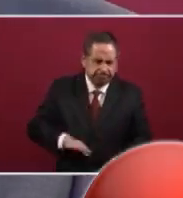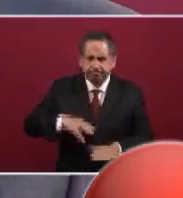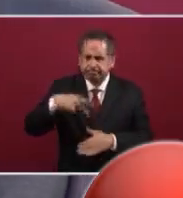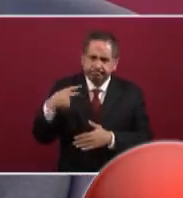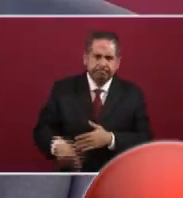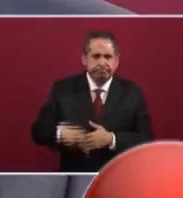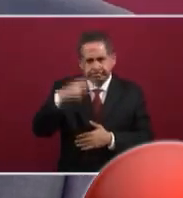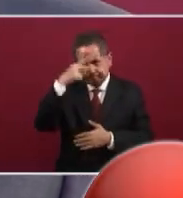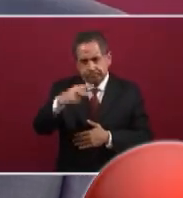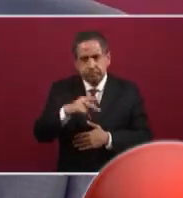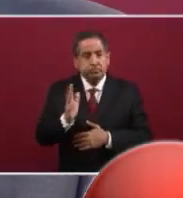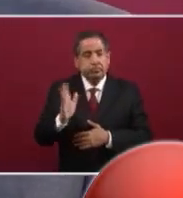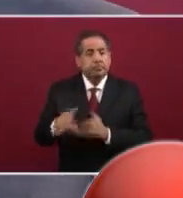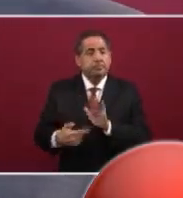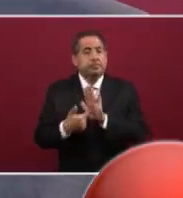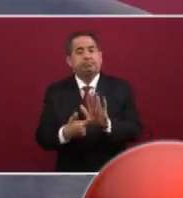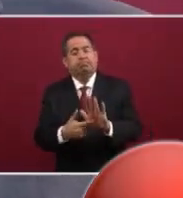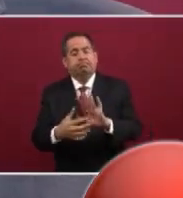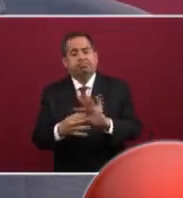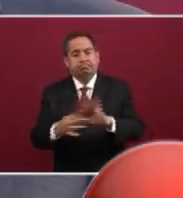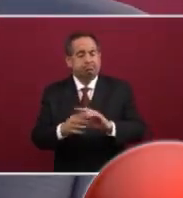de que podíamos nosotros